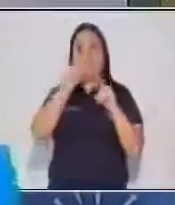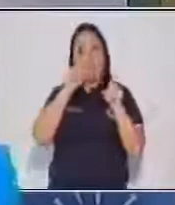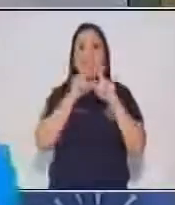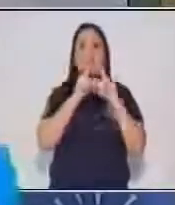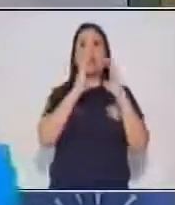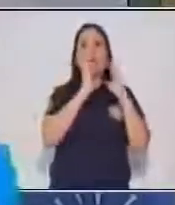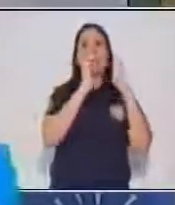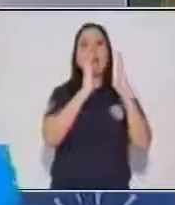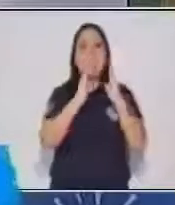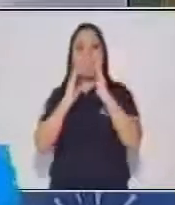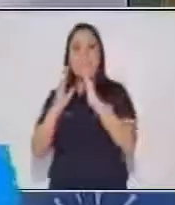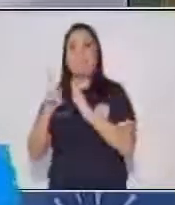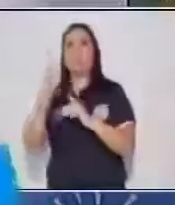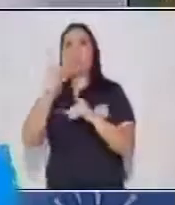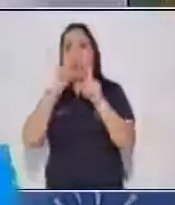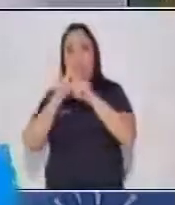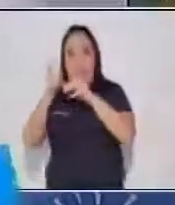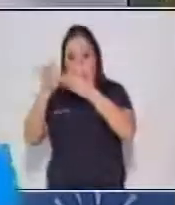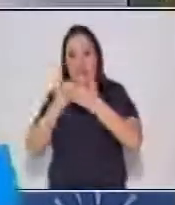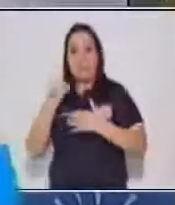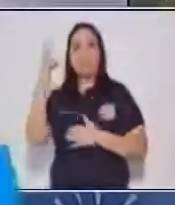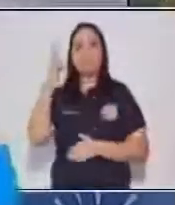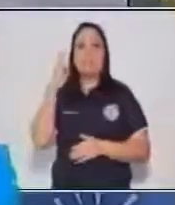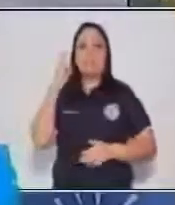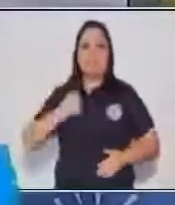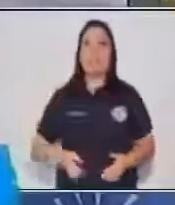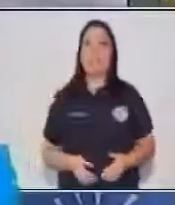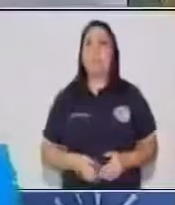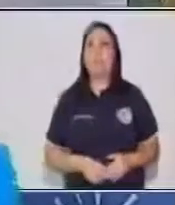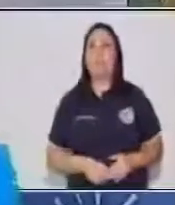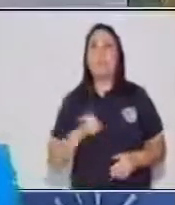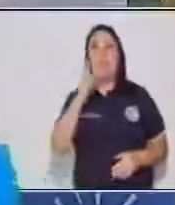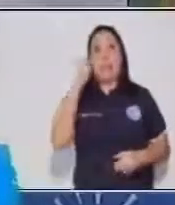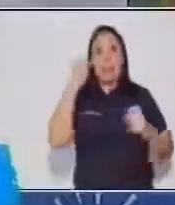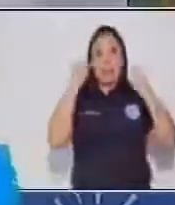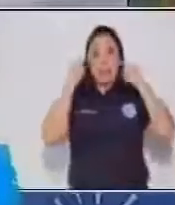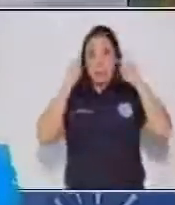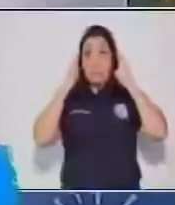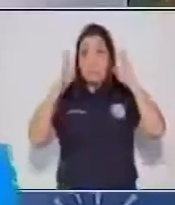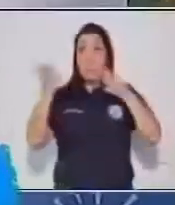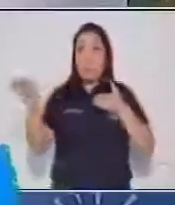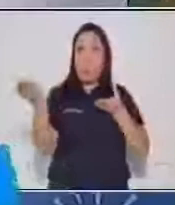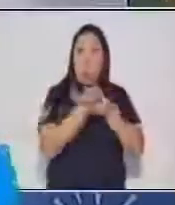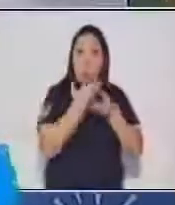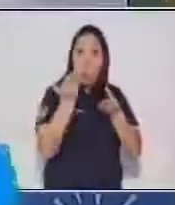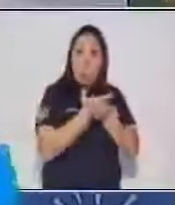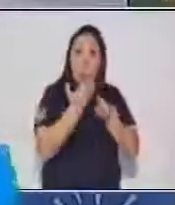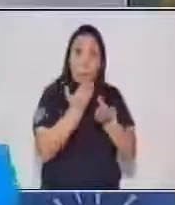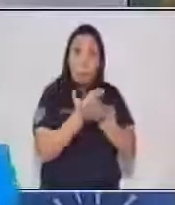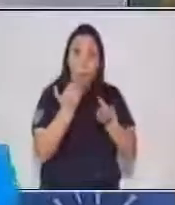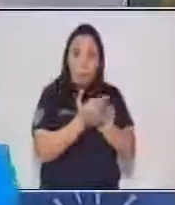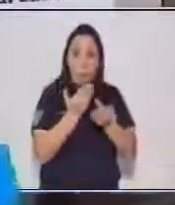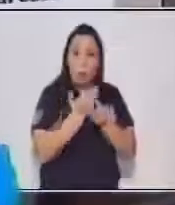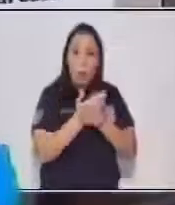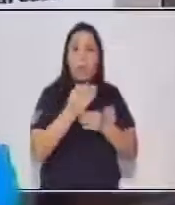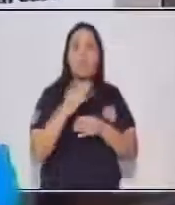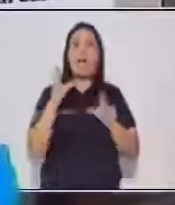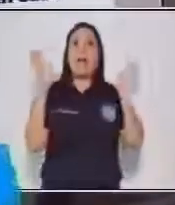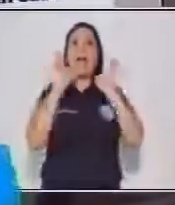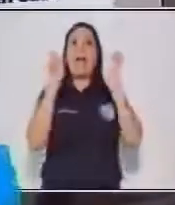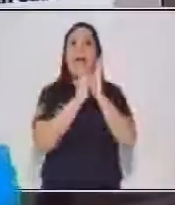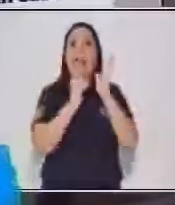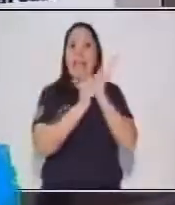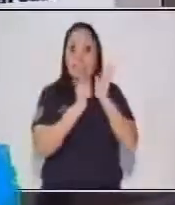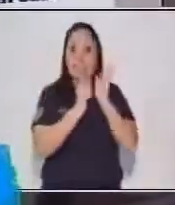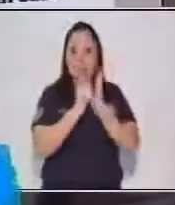estructura porque sí te van a escuchar. Entonces, ten presente guardar tus trabajos y ejercicios en